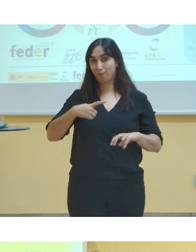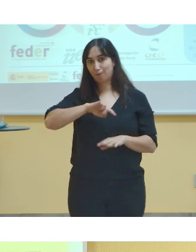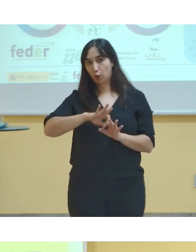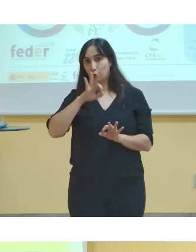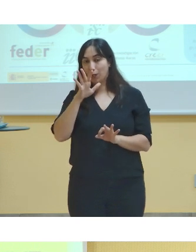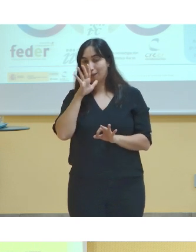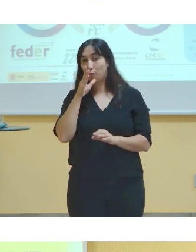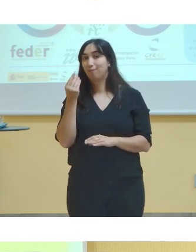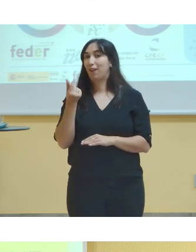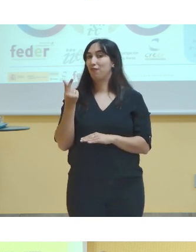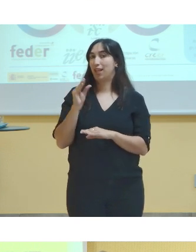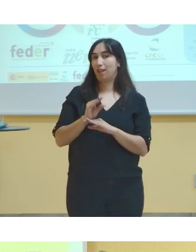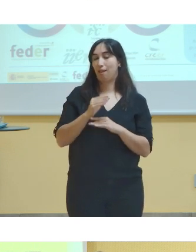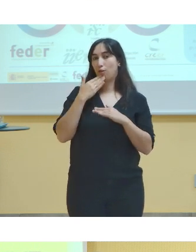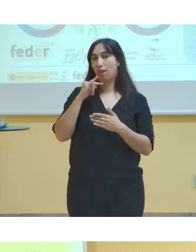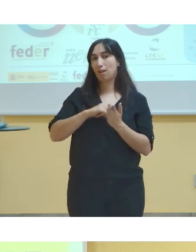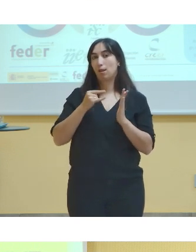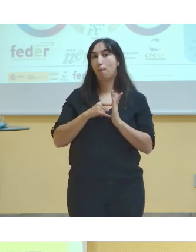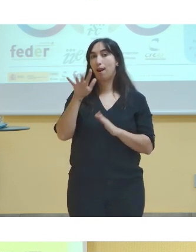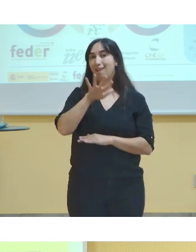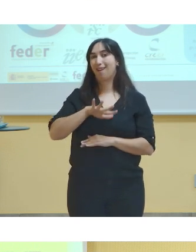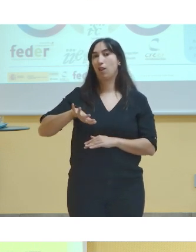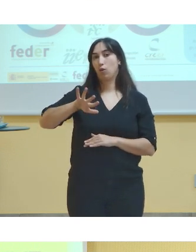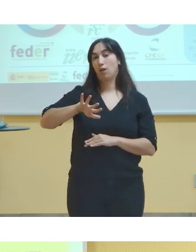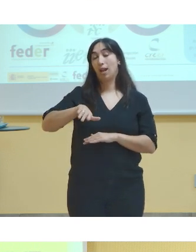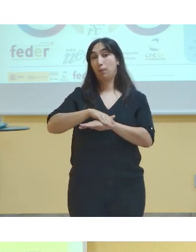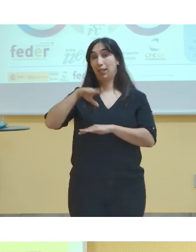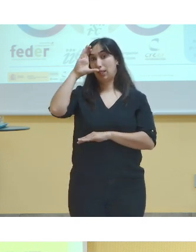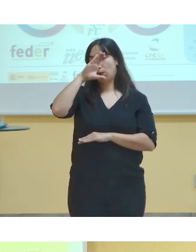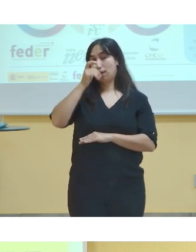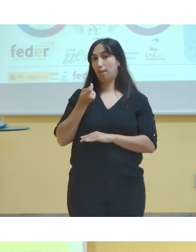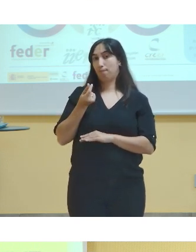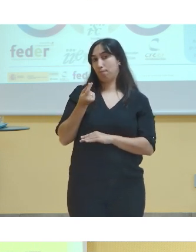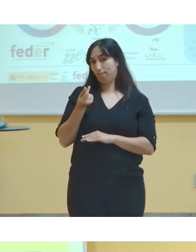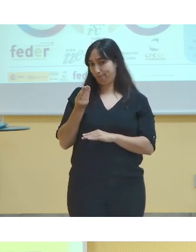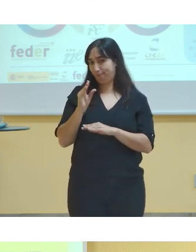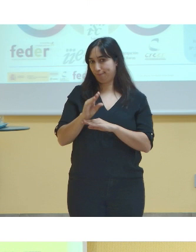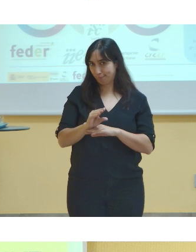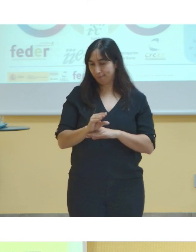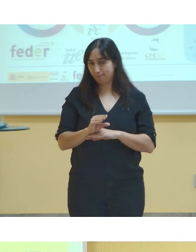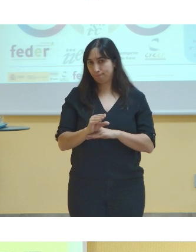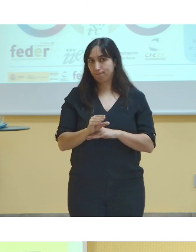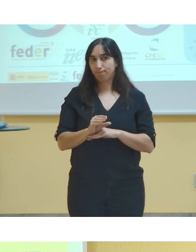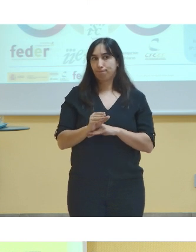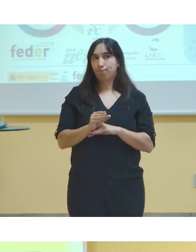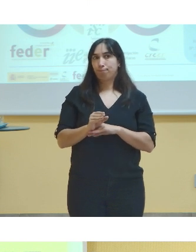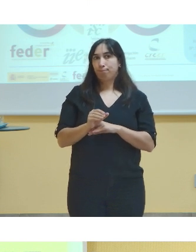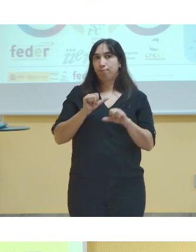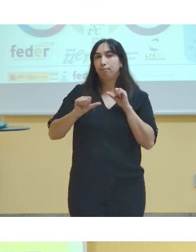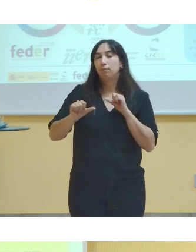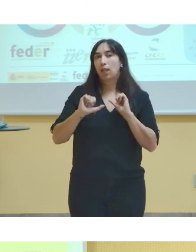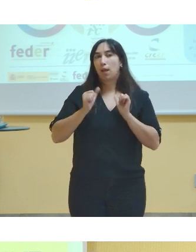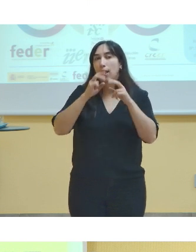que tuvimos la suerte de que fue financiado por el Plan Nacional, fue financiado por el Ministerio de Ciencia y empezó una línea